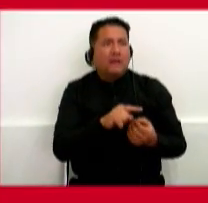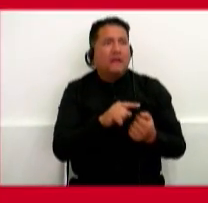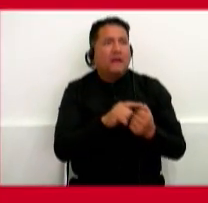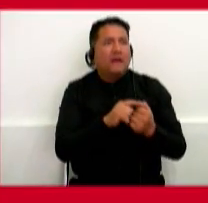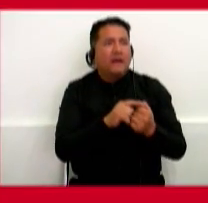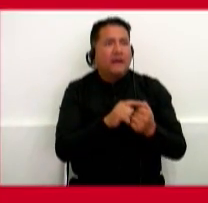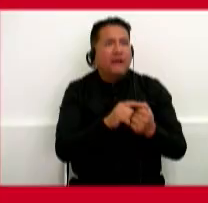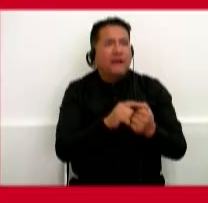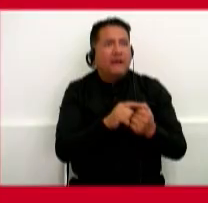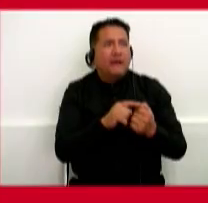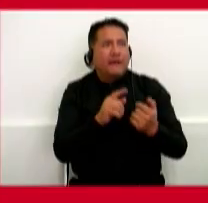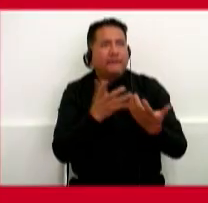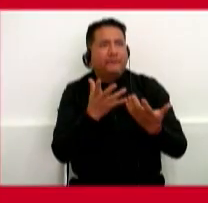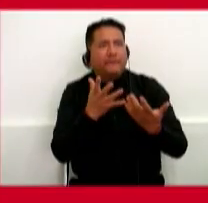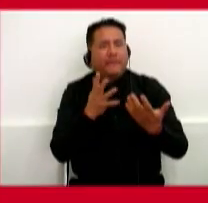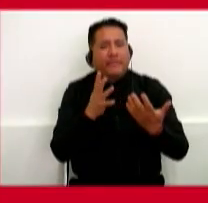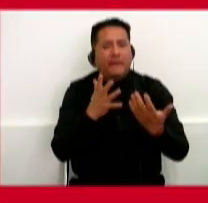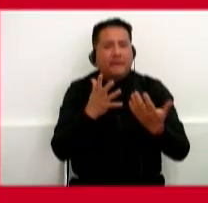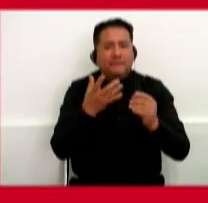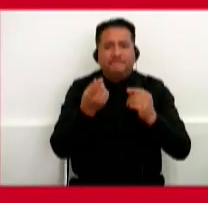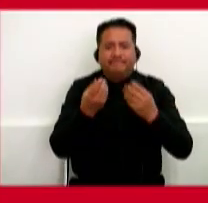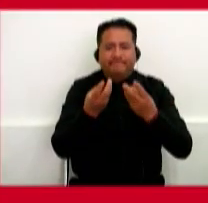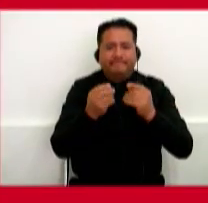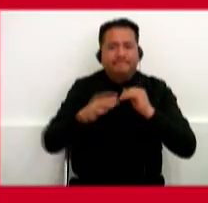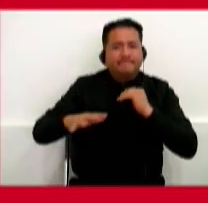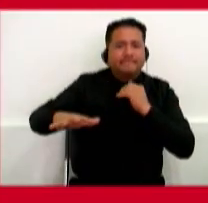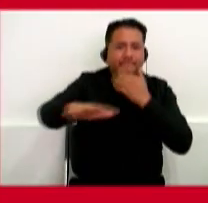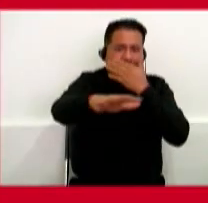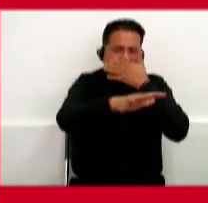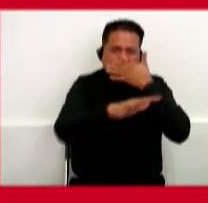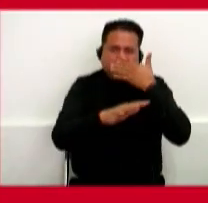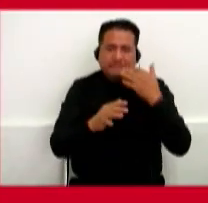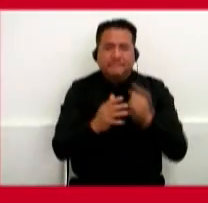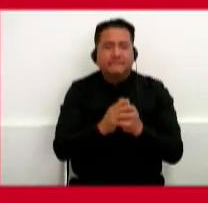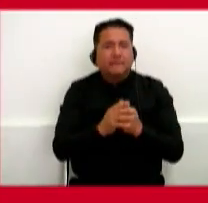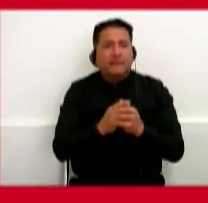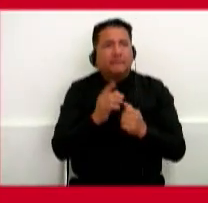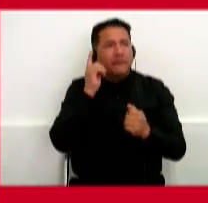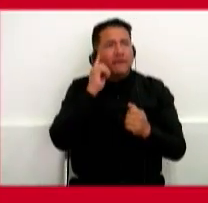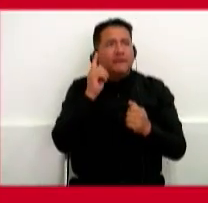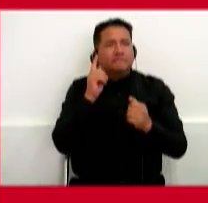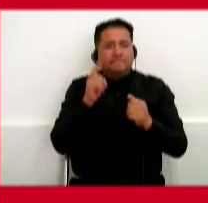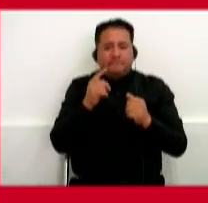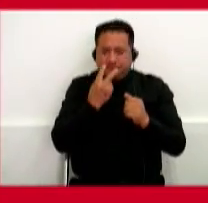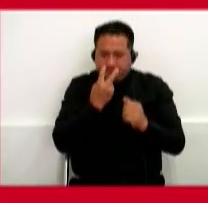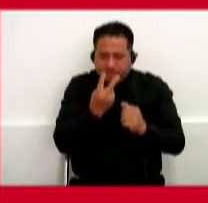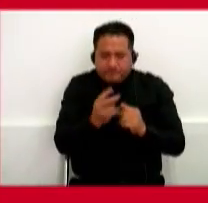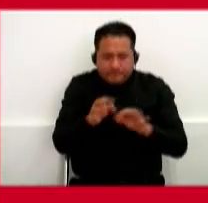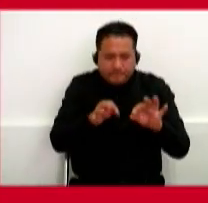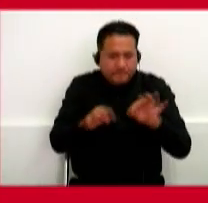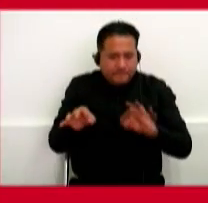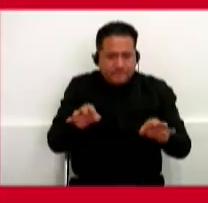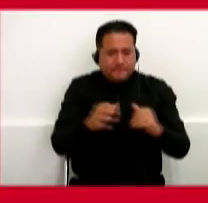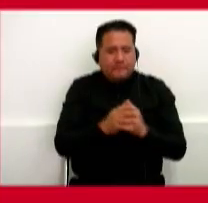puede ayudar a crear aplicaciones que le van a ayudar a la minería a poder mejorar su productividad.